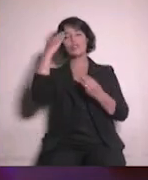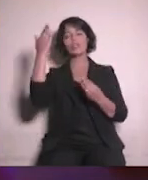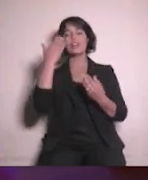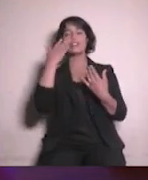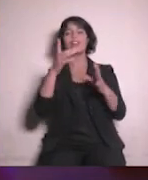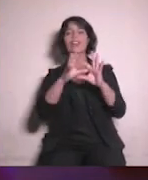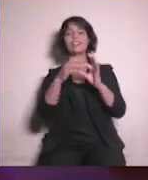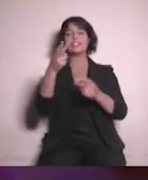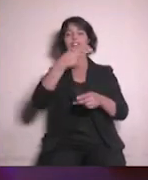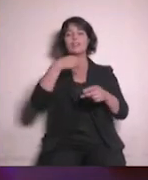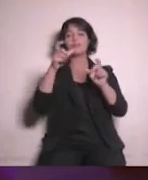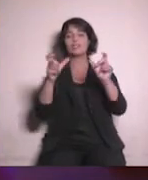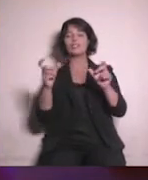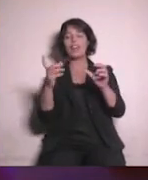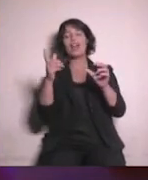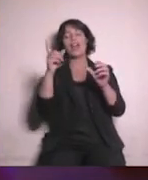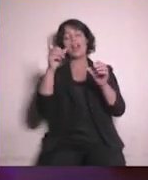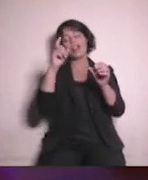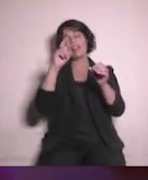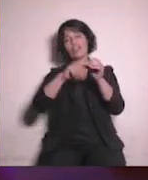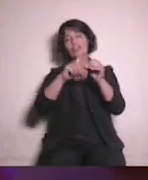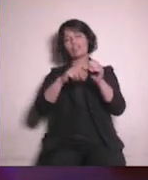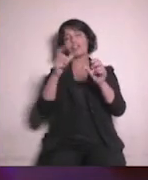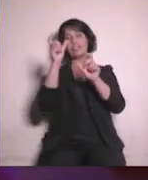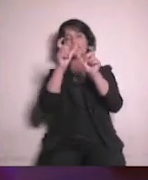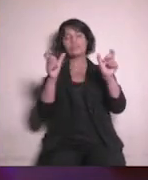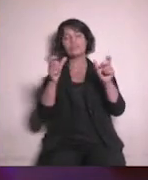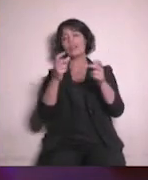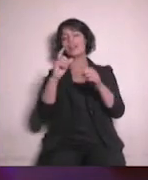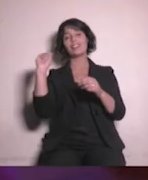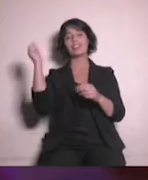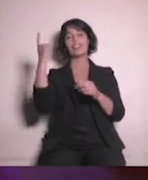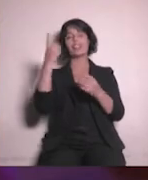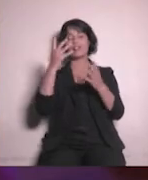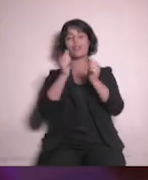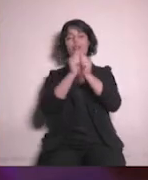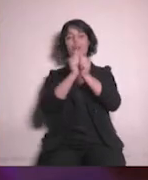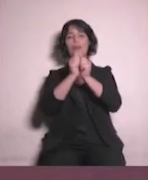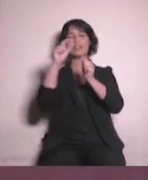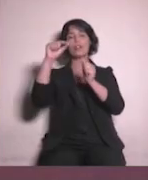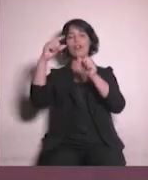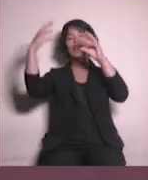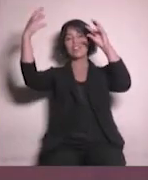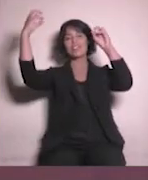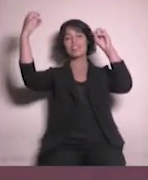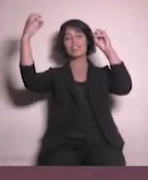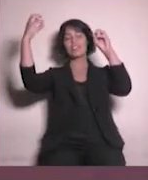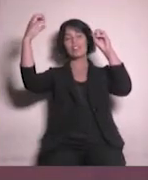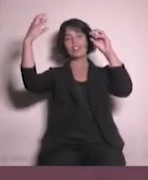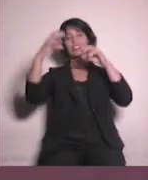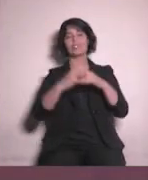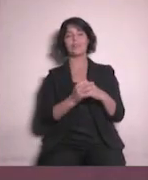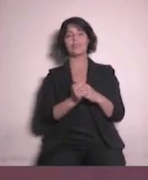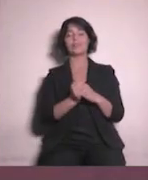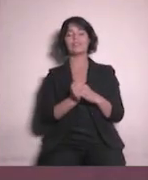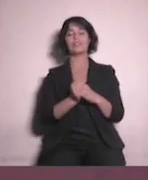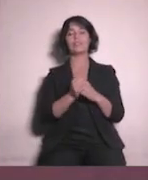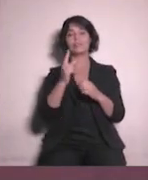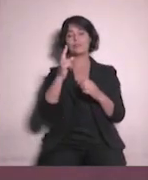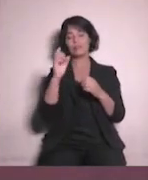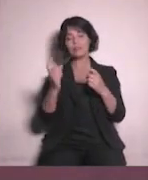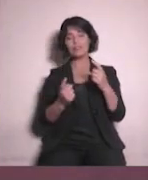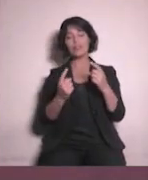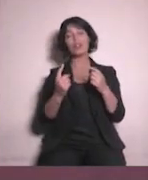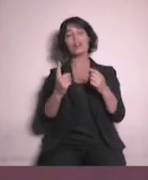a nuestros clientes y público en general que nos está acompañando vía streaming a través de nuestro sitio web. En esta